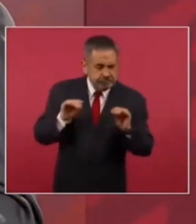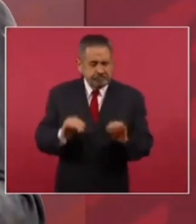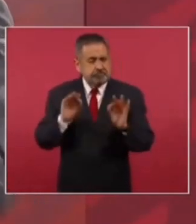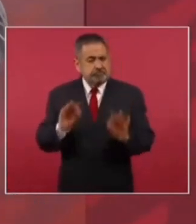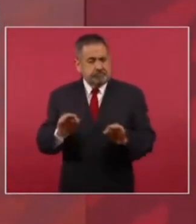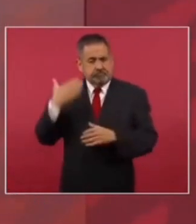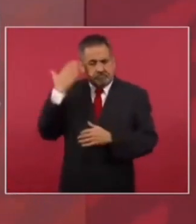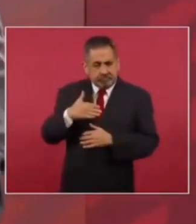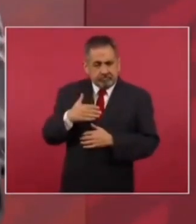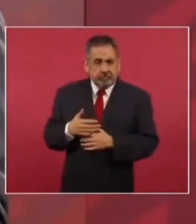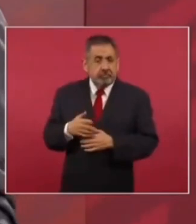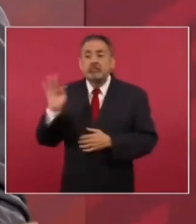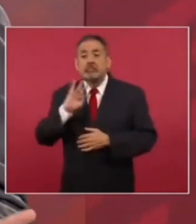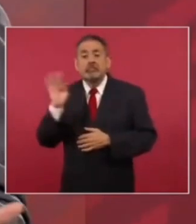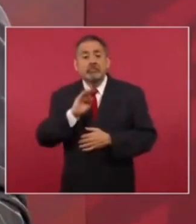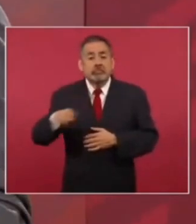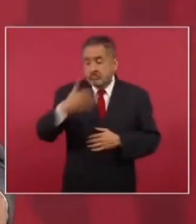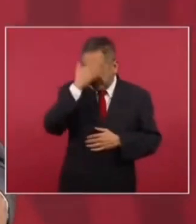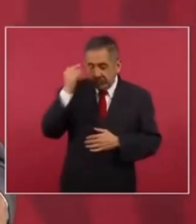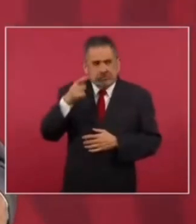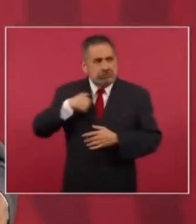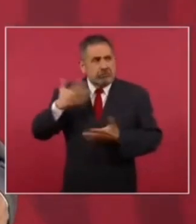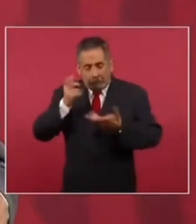Porque si no, pues queda todo chueco.